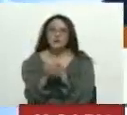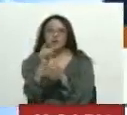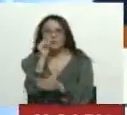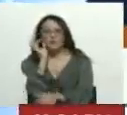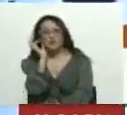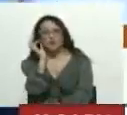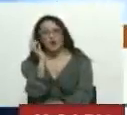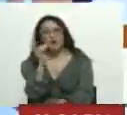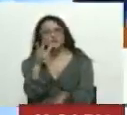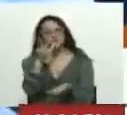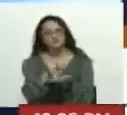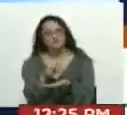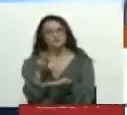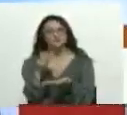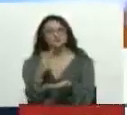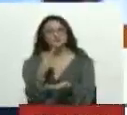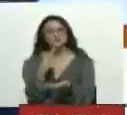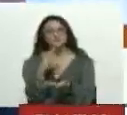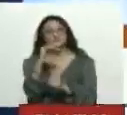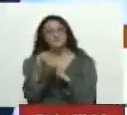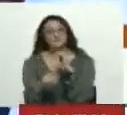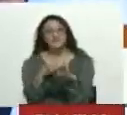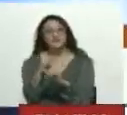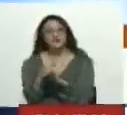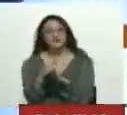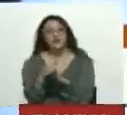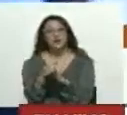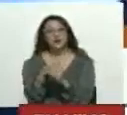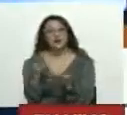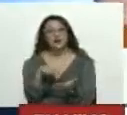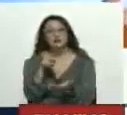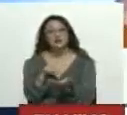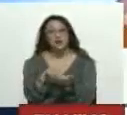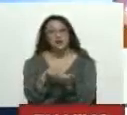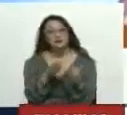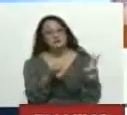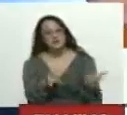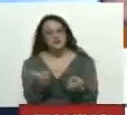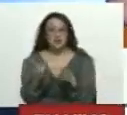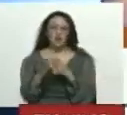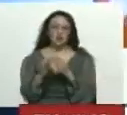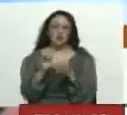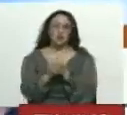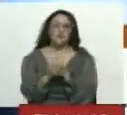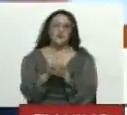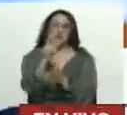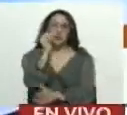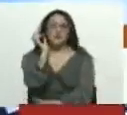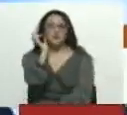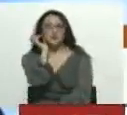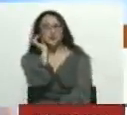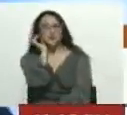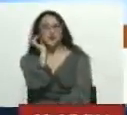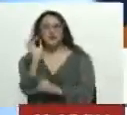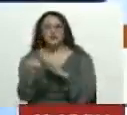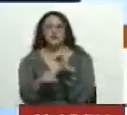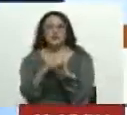compañeros en la acreditación decían internacionales nacionales Bienvenidos a todos compañeros y compañeras